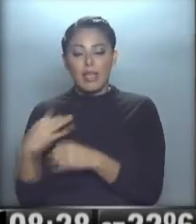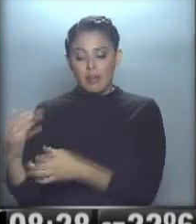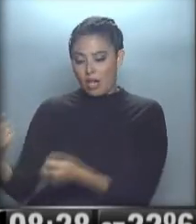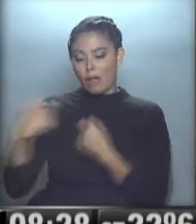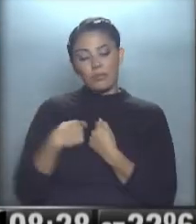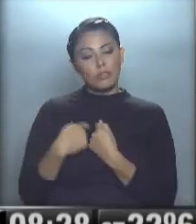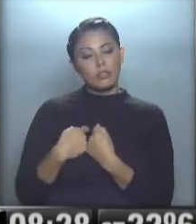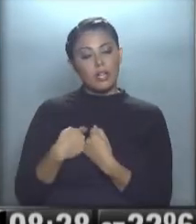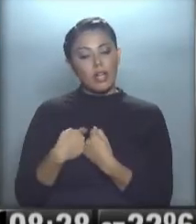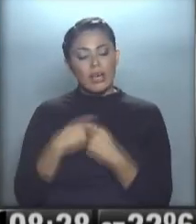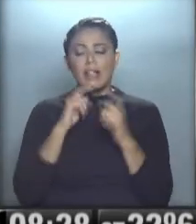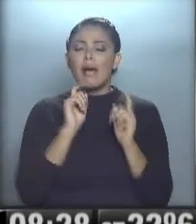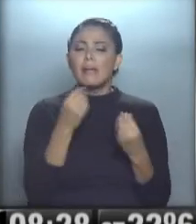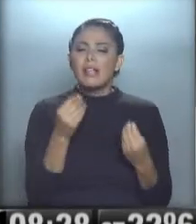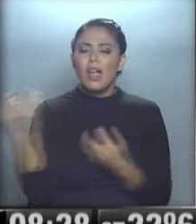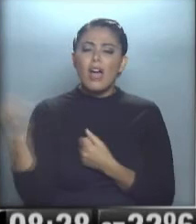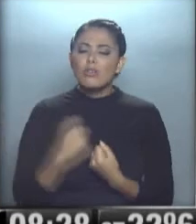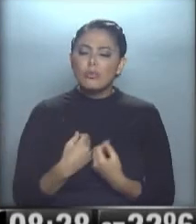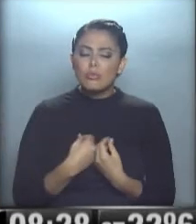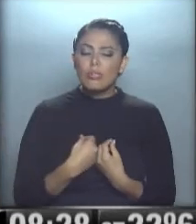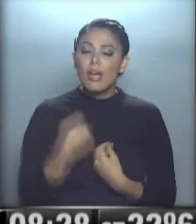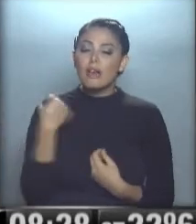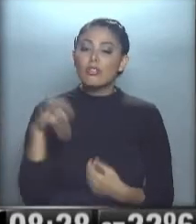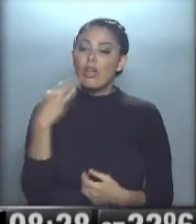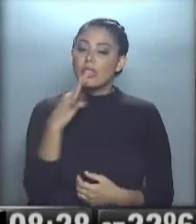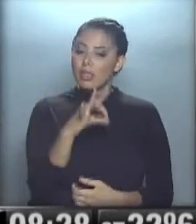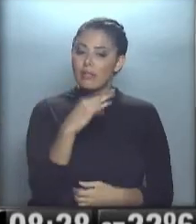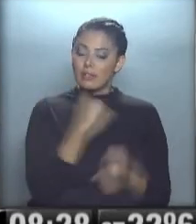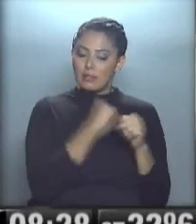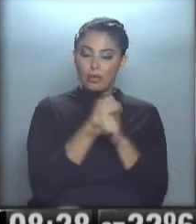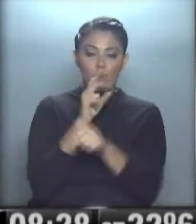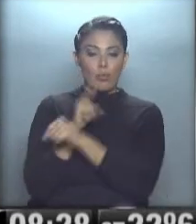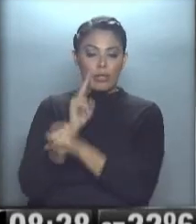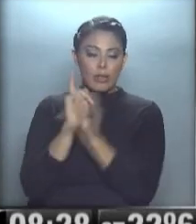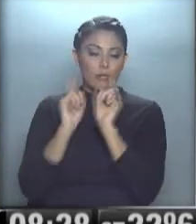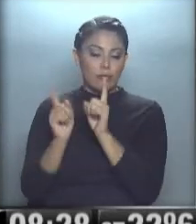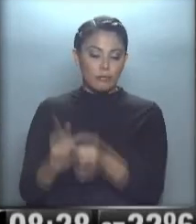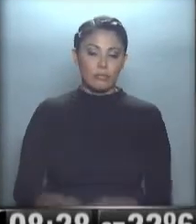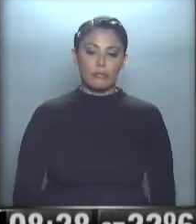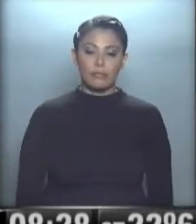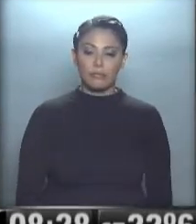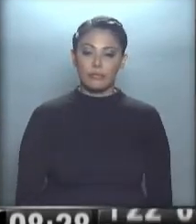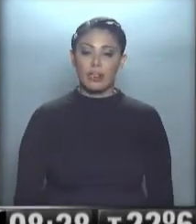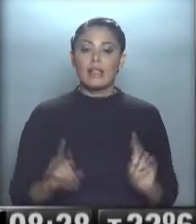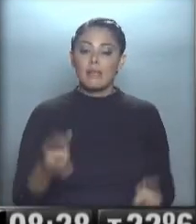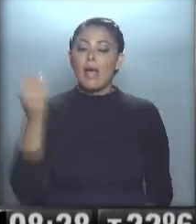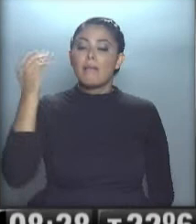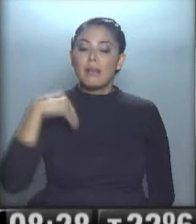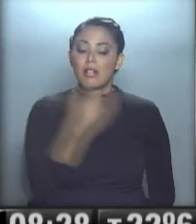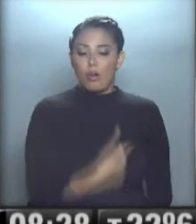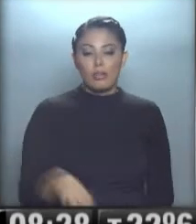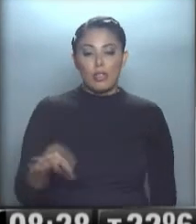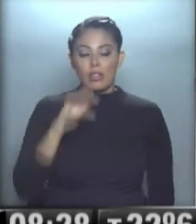ayudar. ¿A qué nos tienen que ayudar? A que puedan sostener y mantener sus fuentes de trabajo, a que la plata del Estado